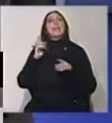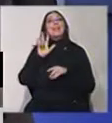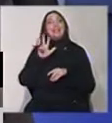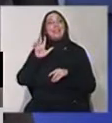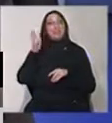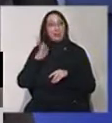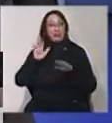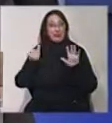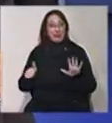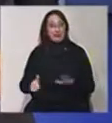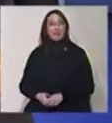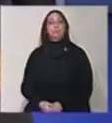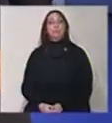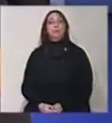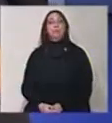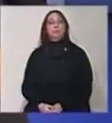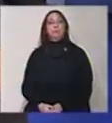3356.